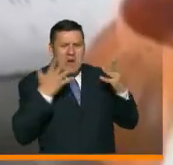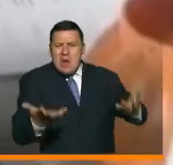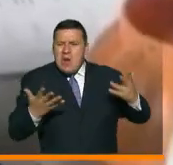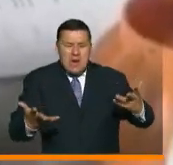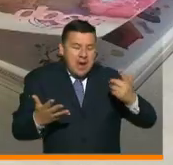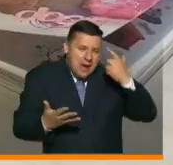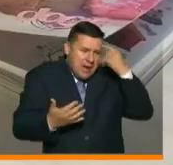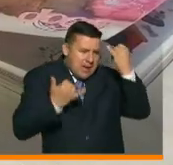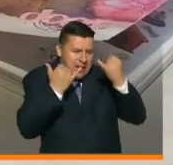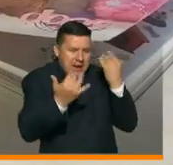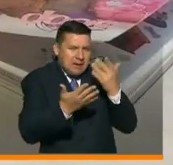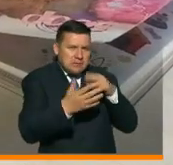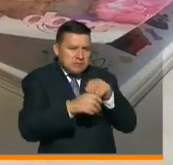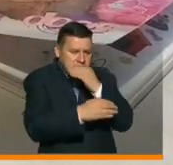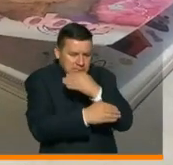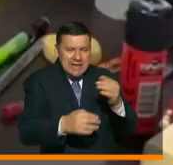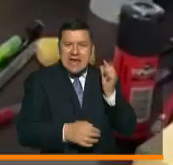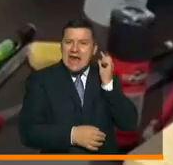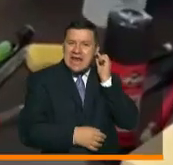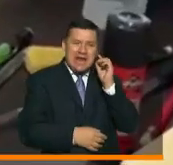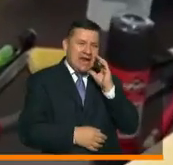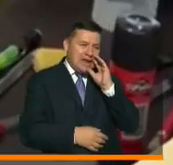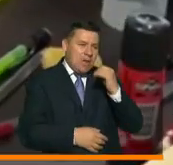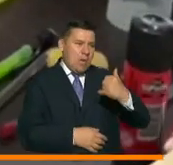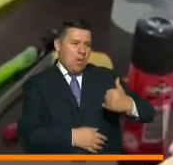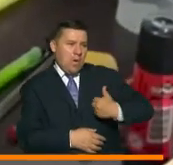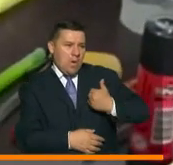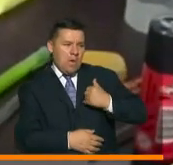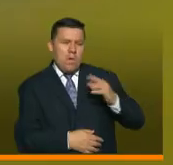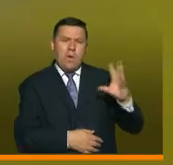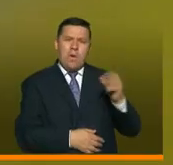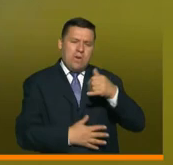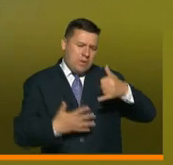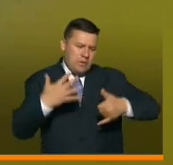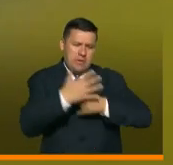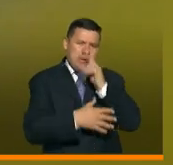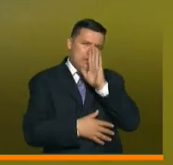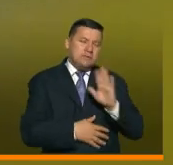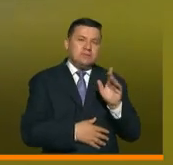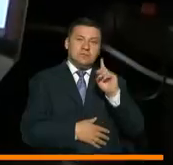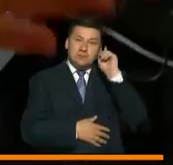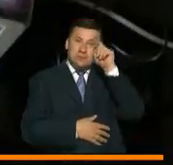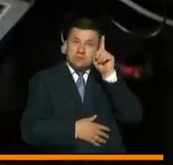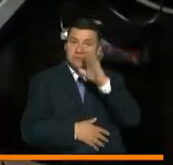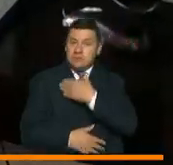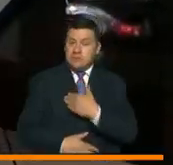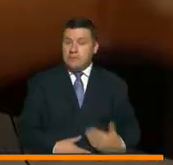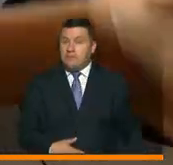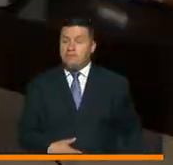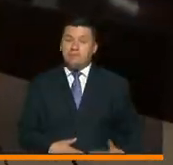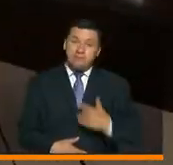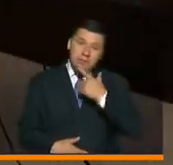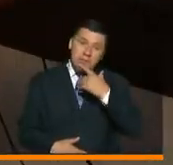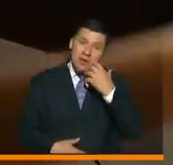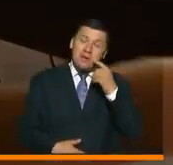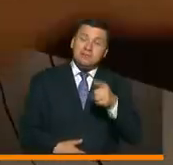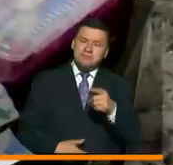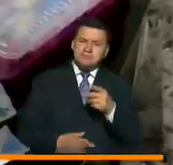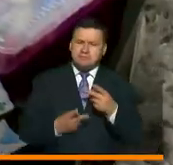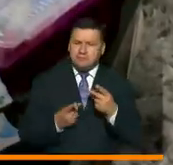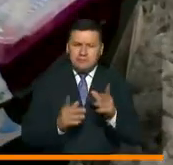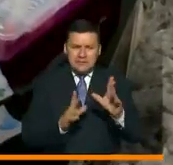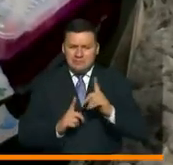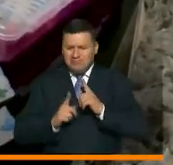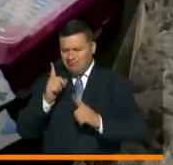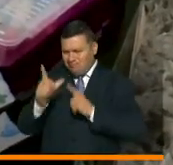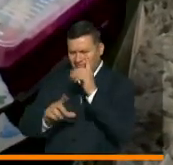garantizar el derecho a la educación para niñas, niños, adolescentes y jóvenes en todo el territorio. El gobierno del presidente Iván Duque rápidamente